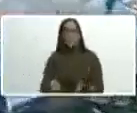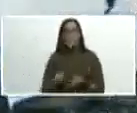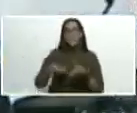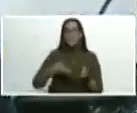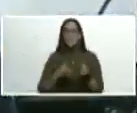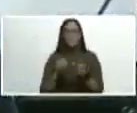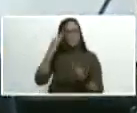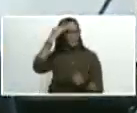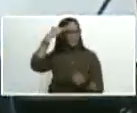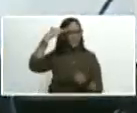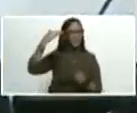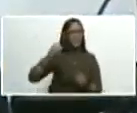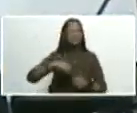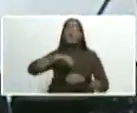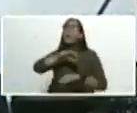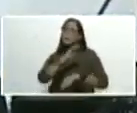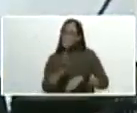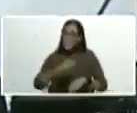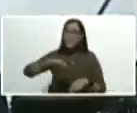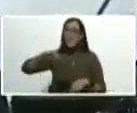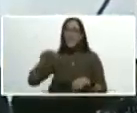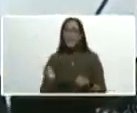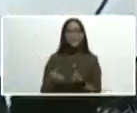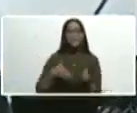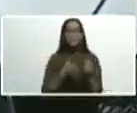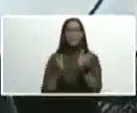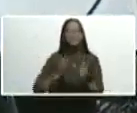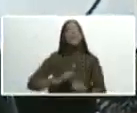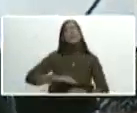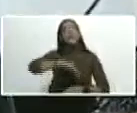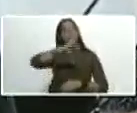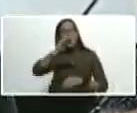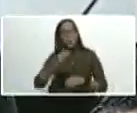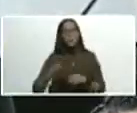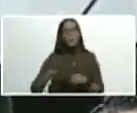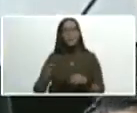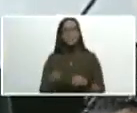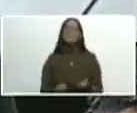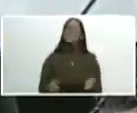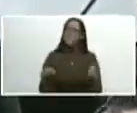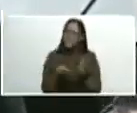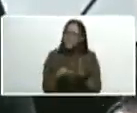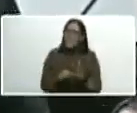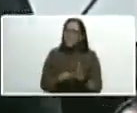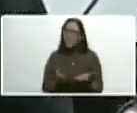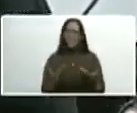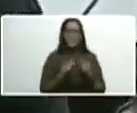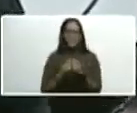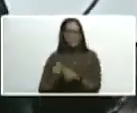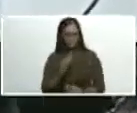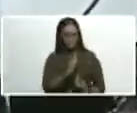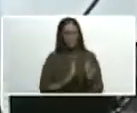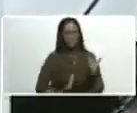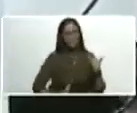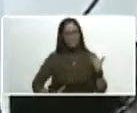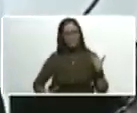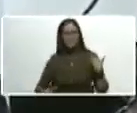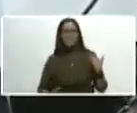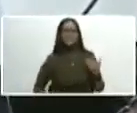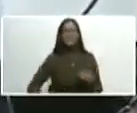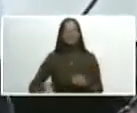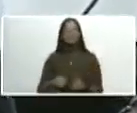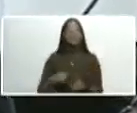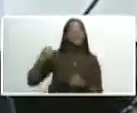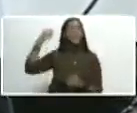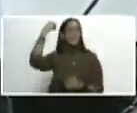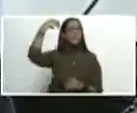dueños. Playa, ríos y montañas, del cual todos somos dueños. Por eso